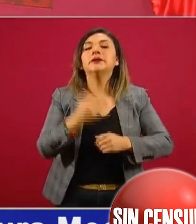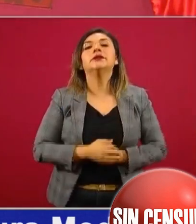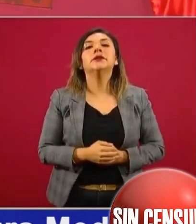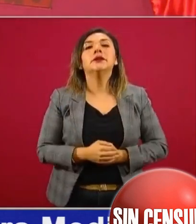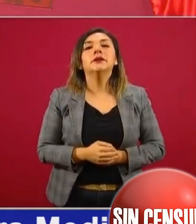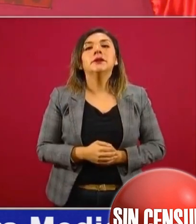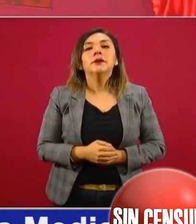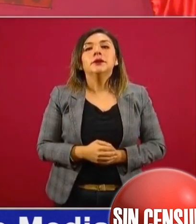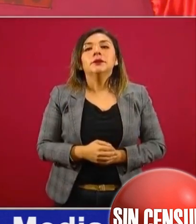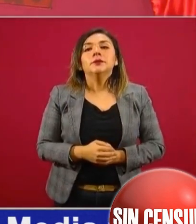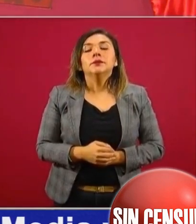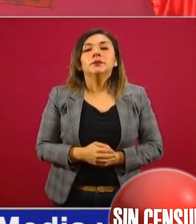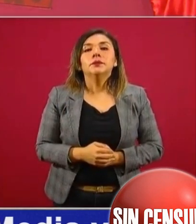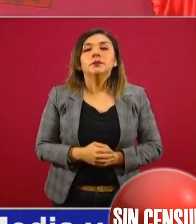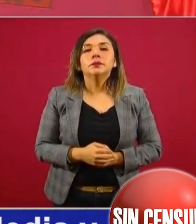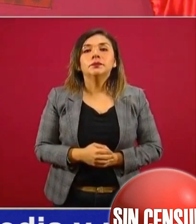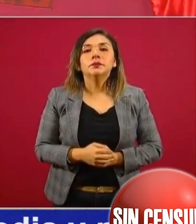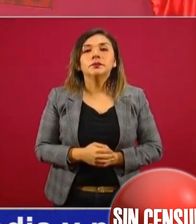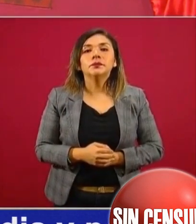se